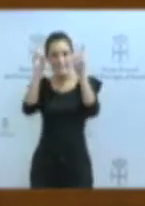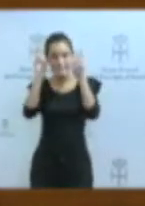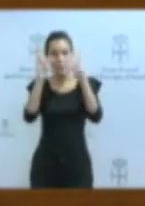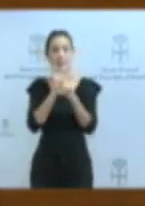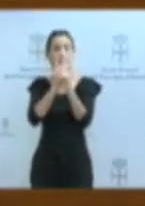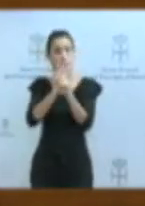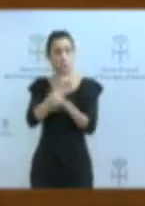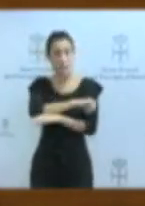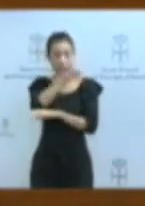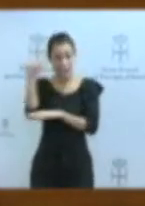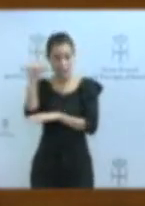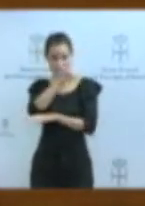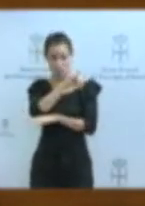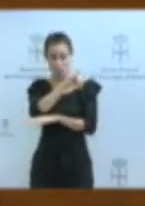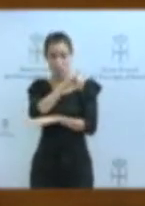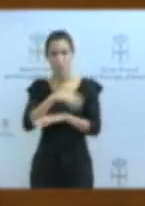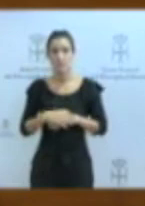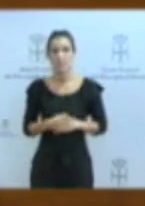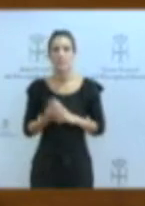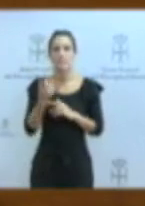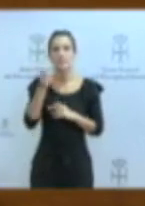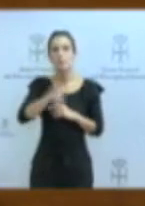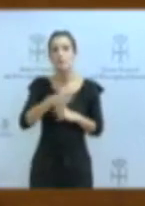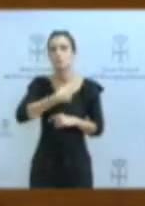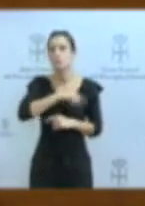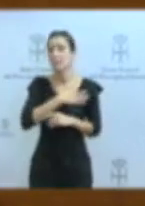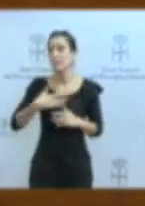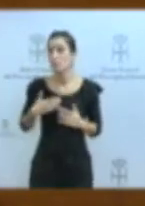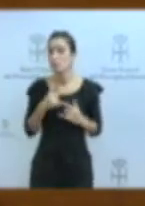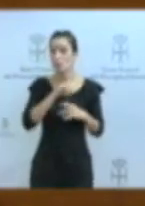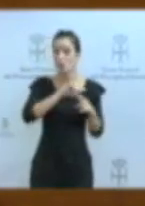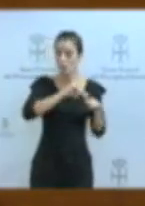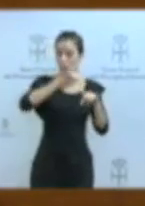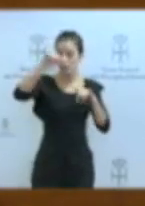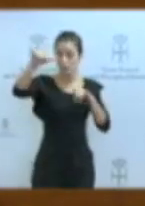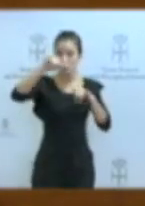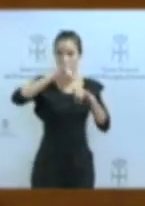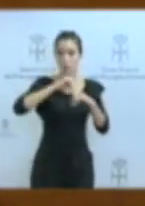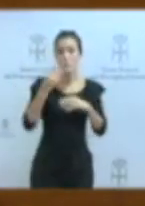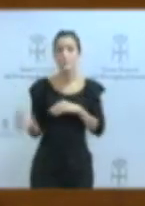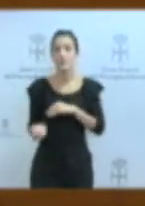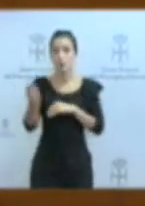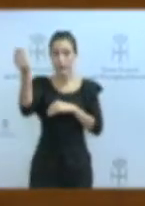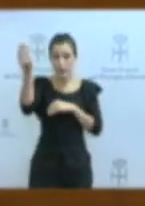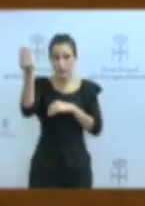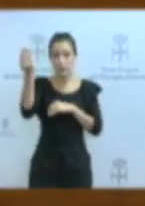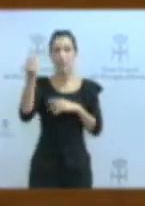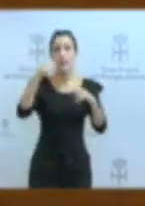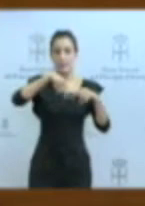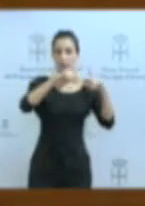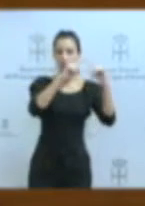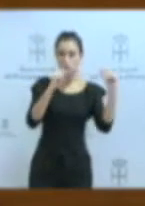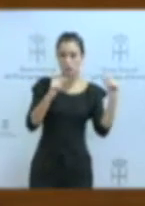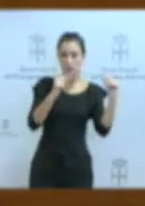de mejorar esa conectividad, de mejorar las conexiones aéreas de Asturias, y las de todo tipo, ¿no? Naturalmente, la